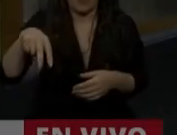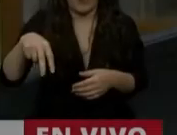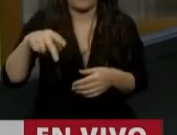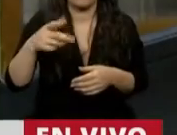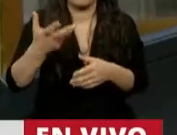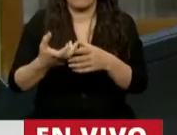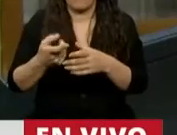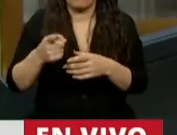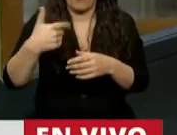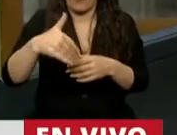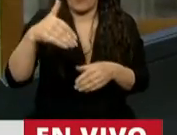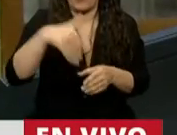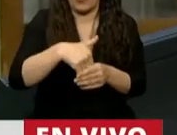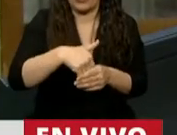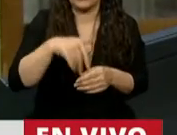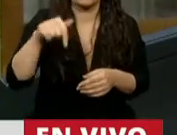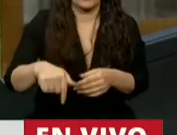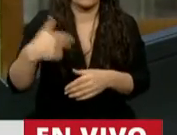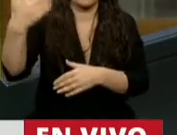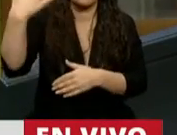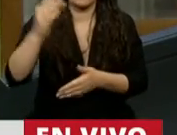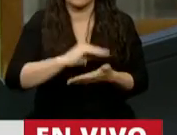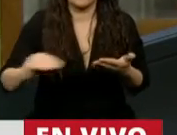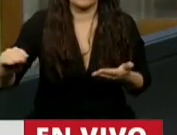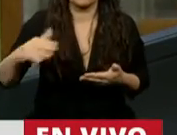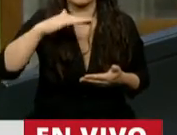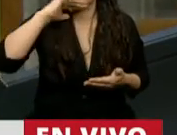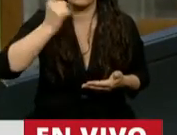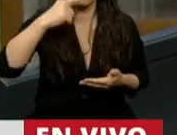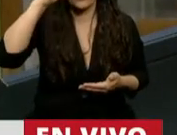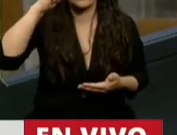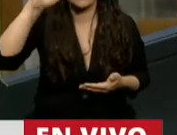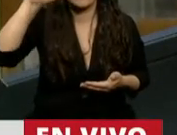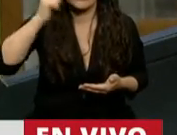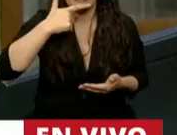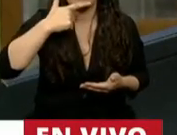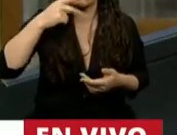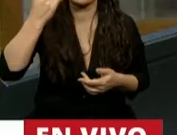tiene la palabra el diputado jose carlos núñez